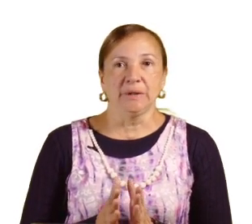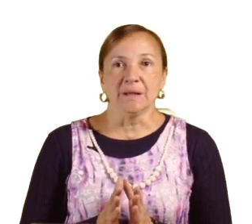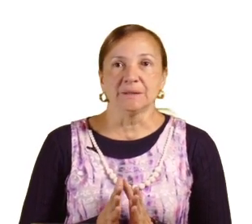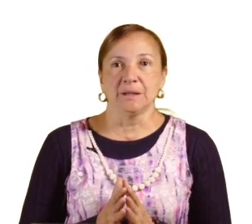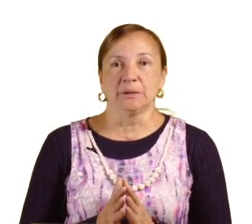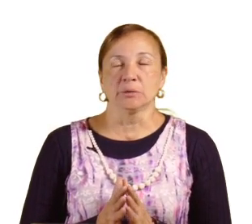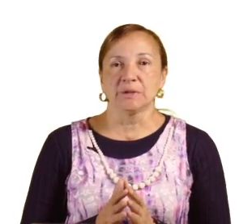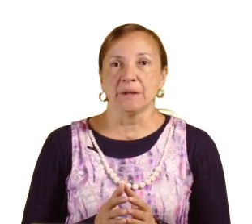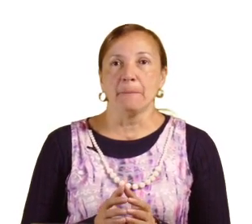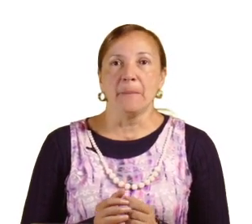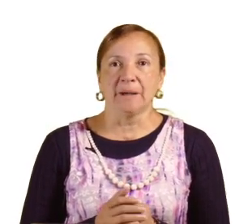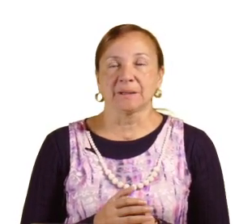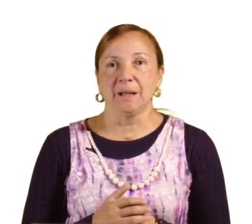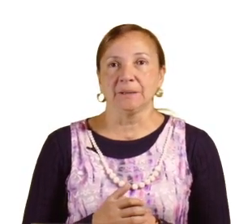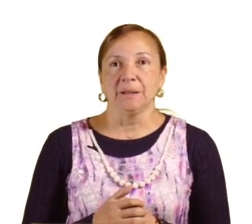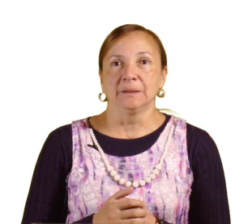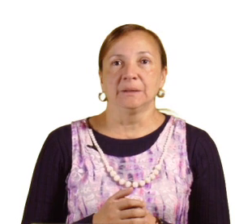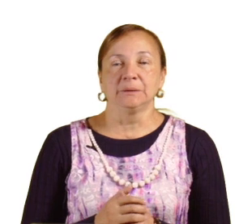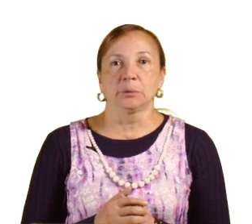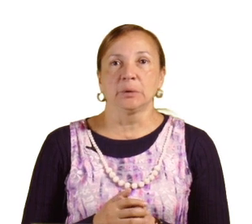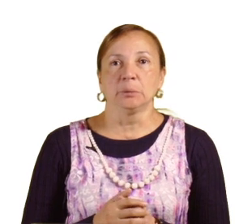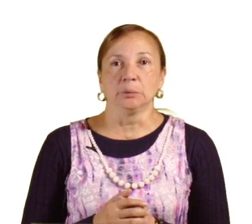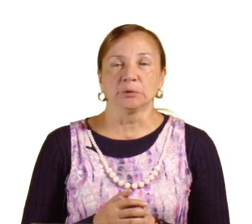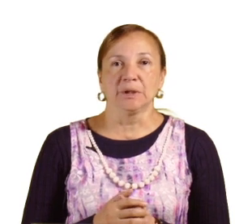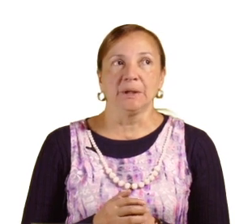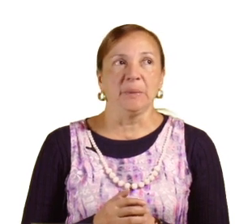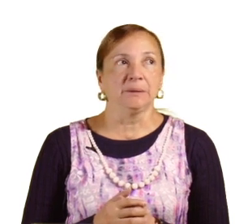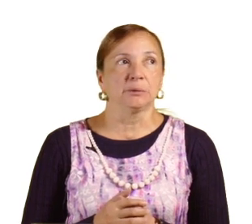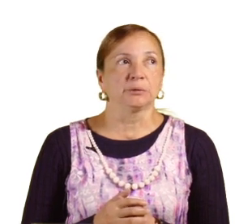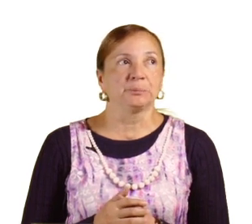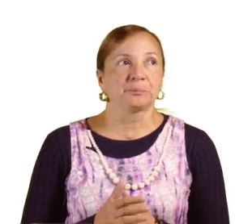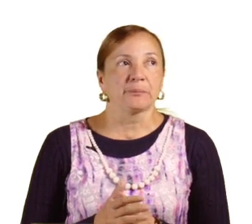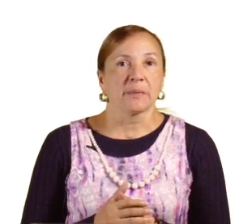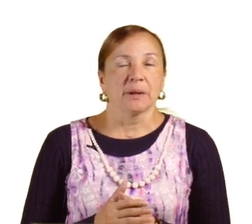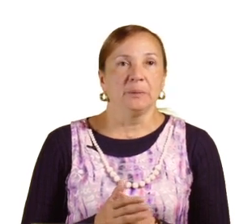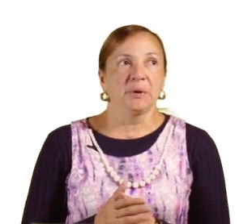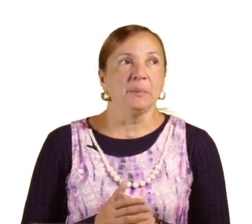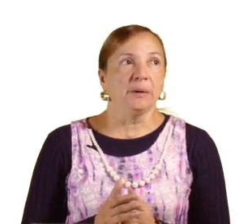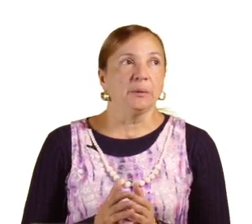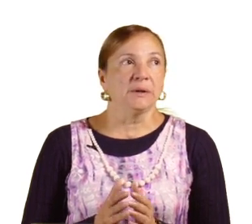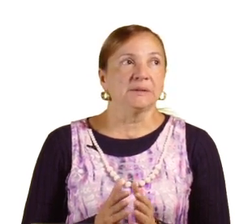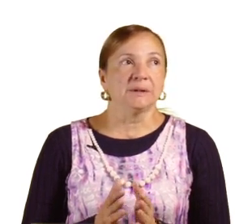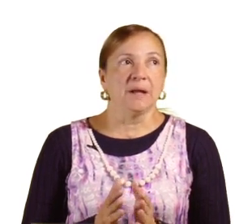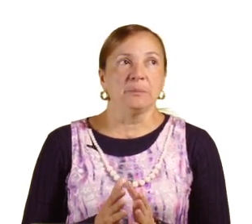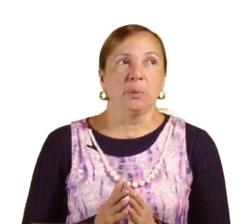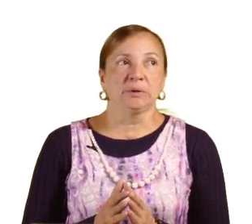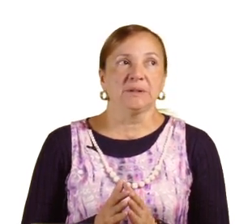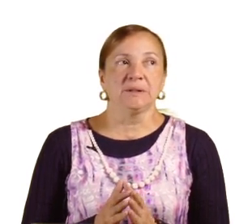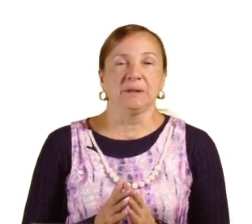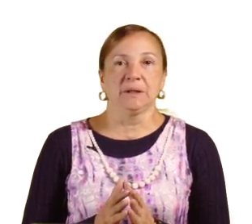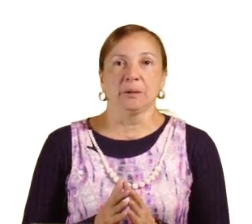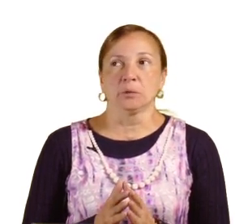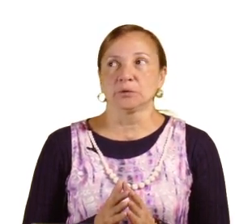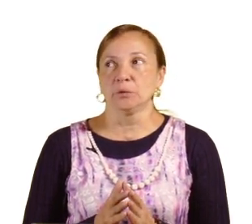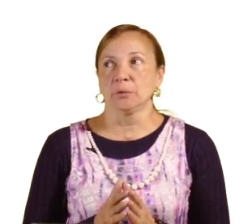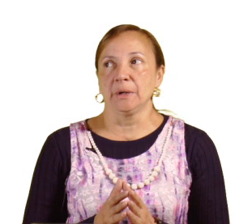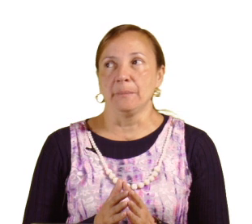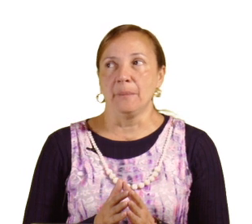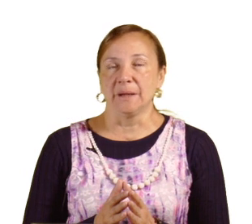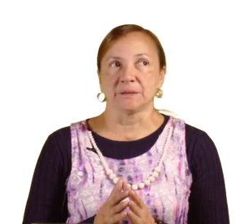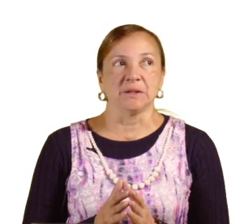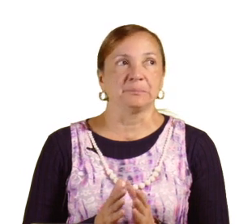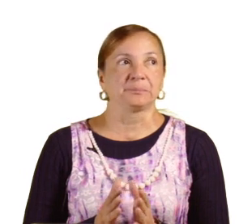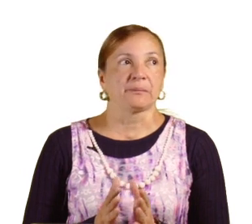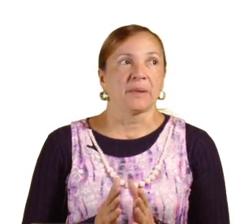estados financieros se enmarcan dentro de unos elementos. El primero es la hipótesis de negocio